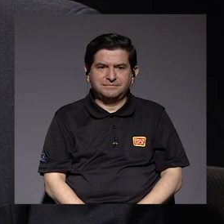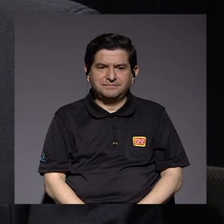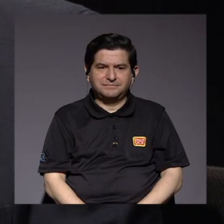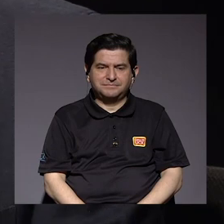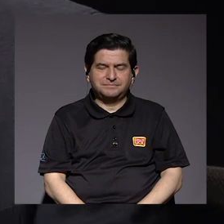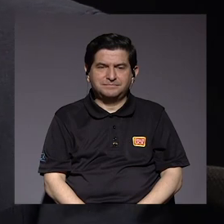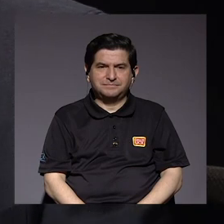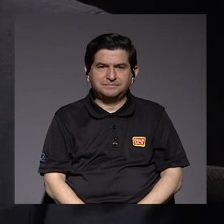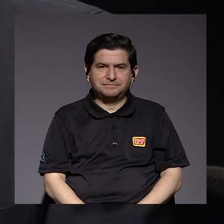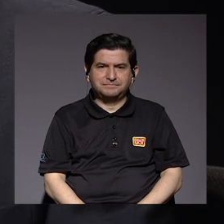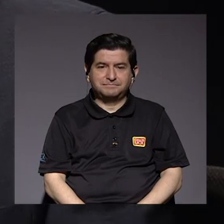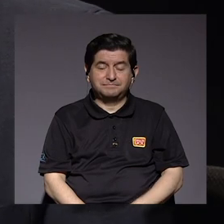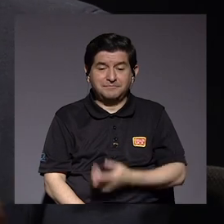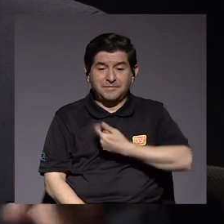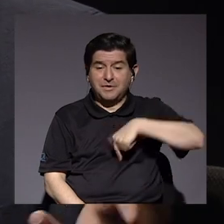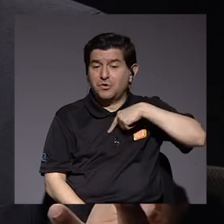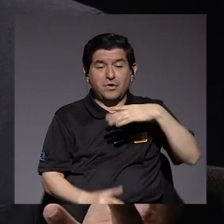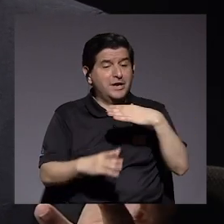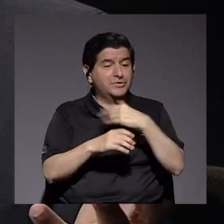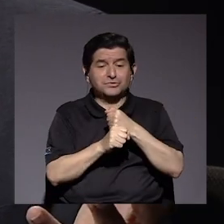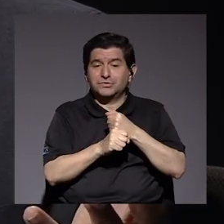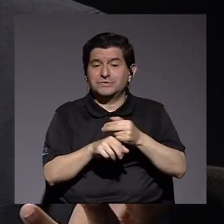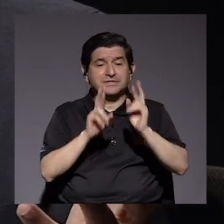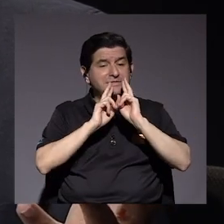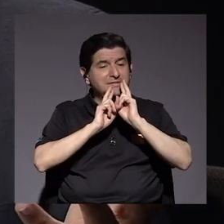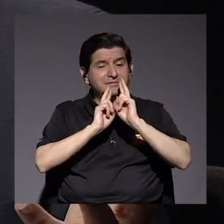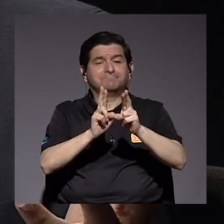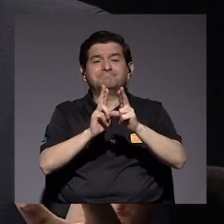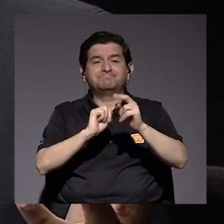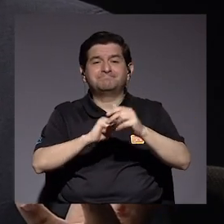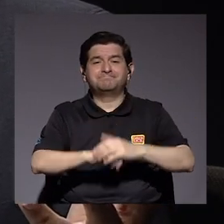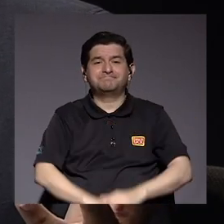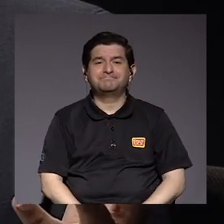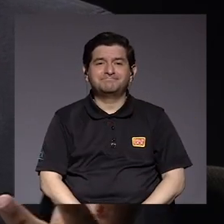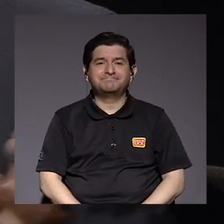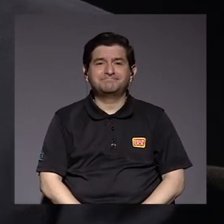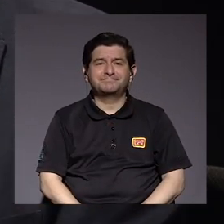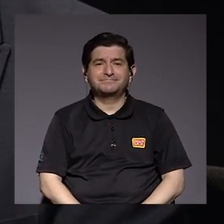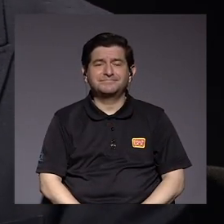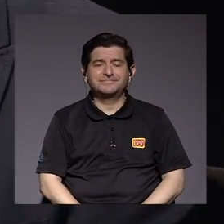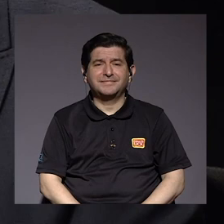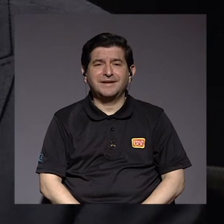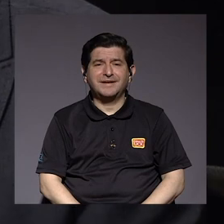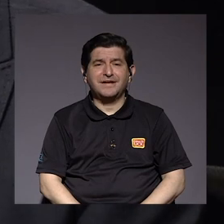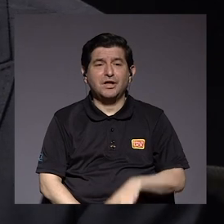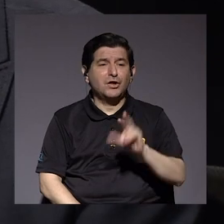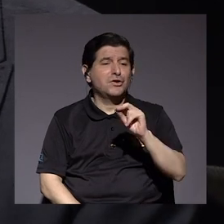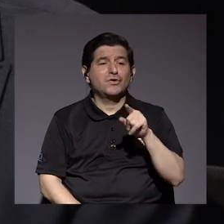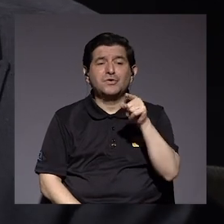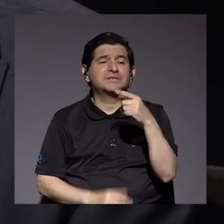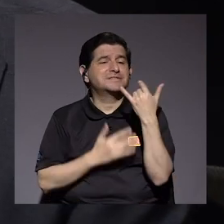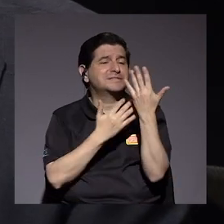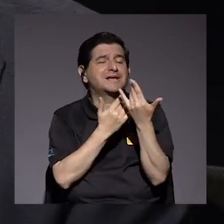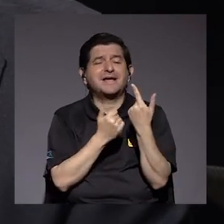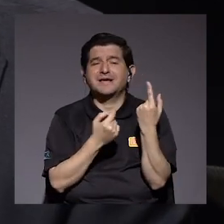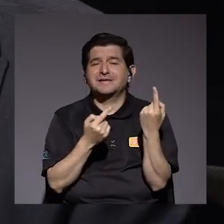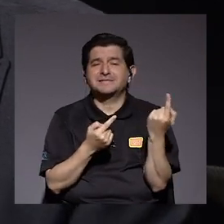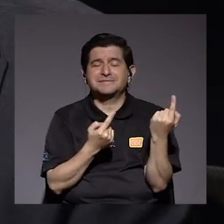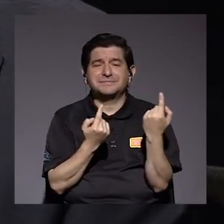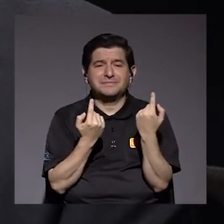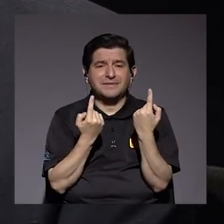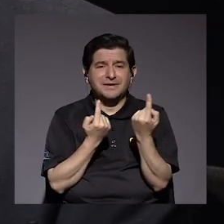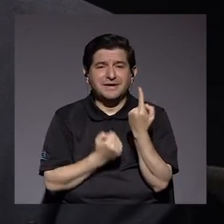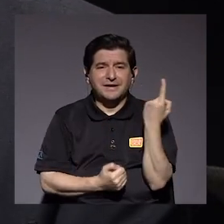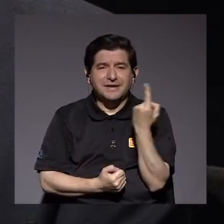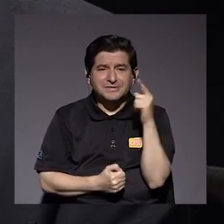nos va a esperar lo que nosotros hablamos es que no es algo que nos espera en algún momento es